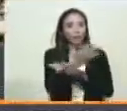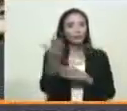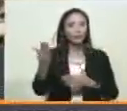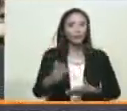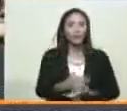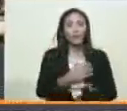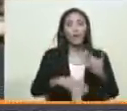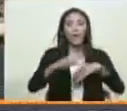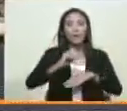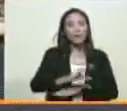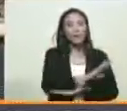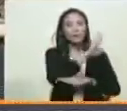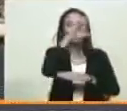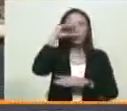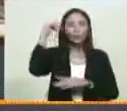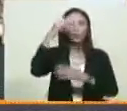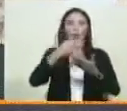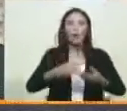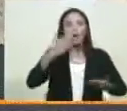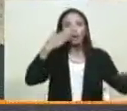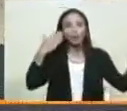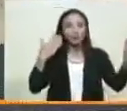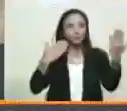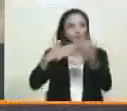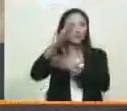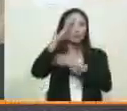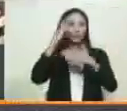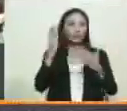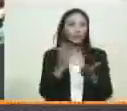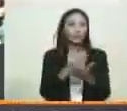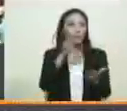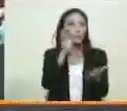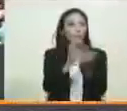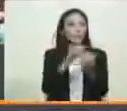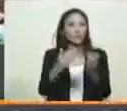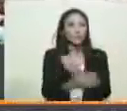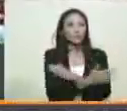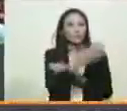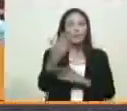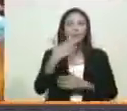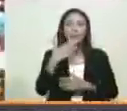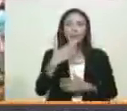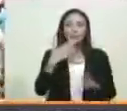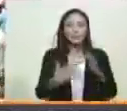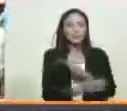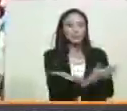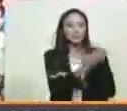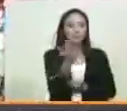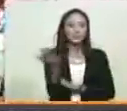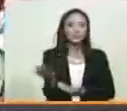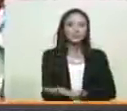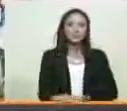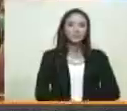el cielo hasta la victoria siempre, Margarita. Gracias, gracias.